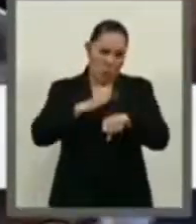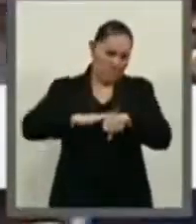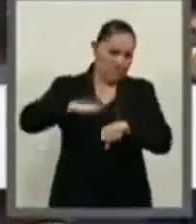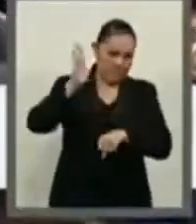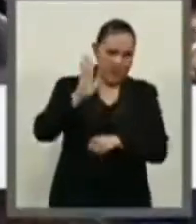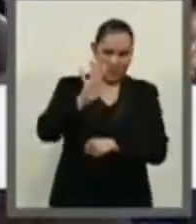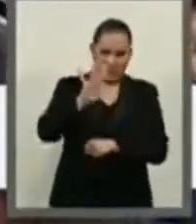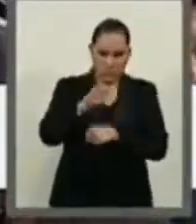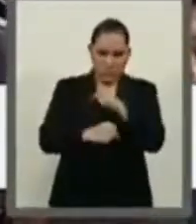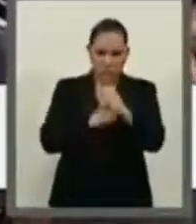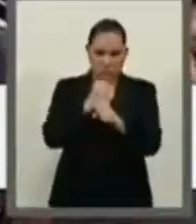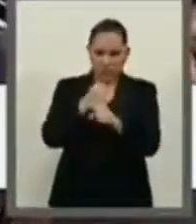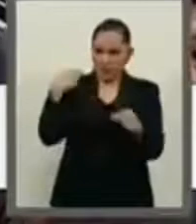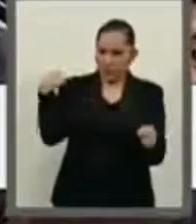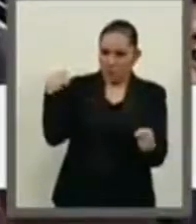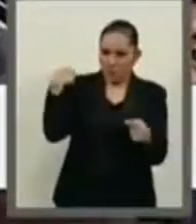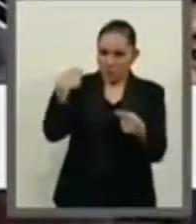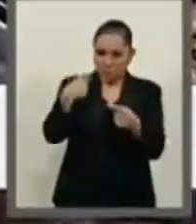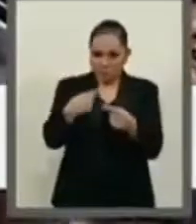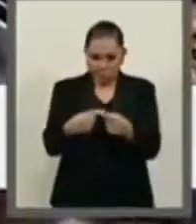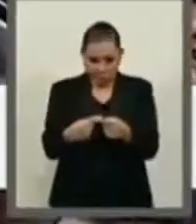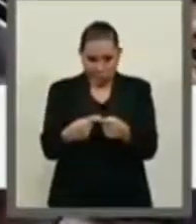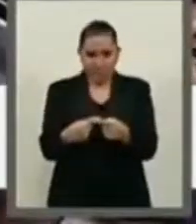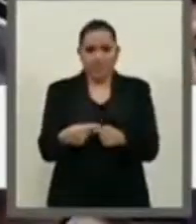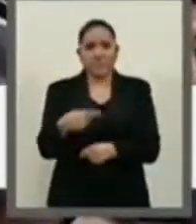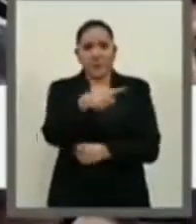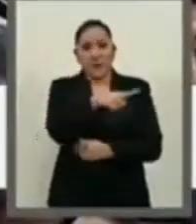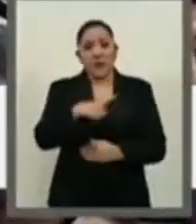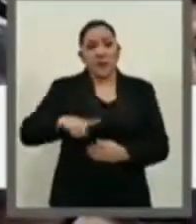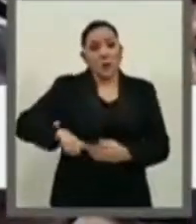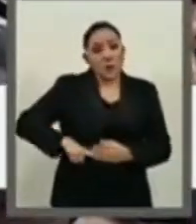un gobierno directamente